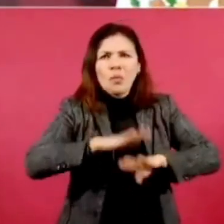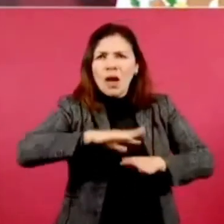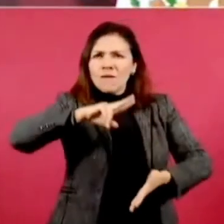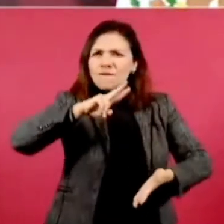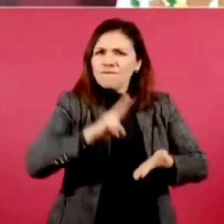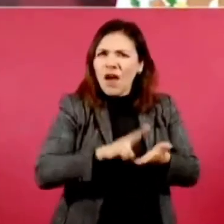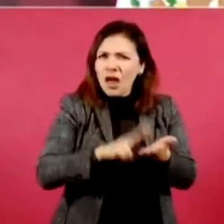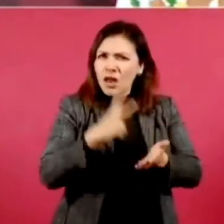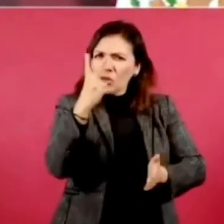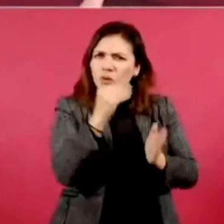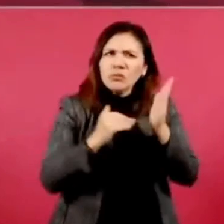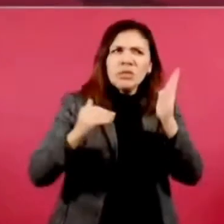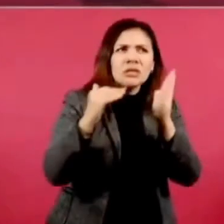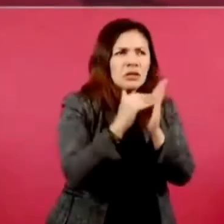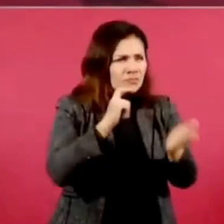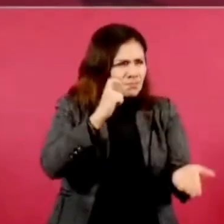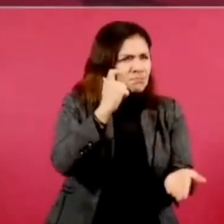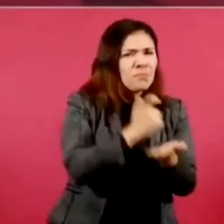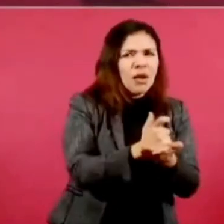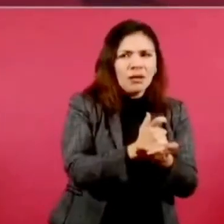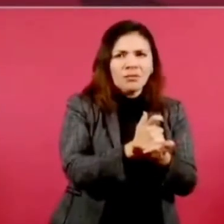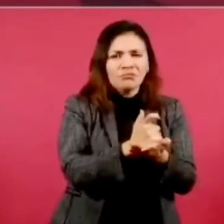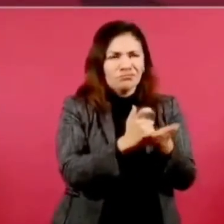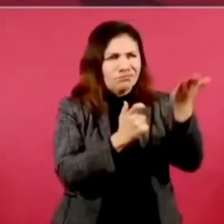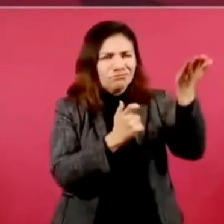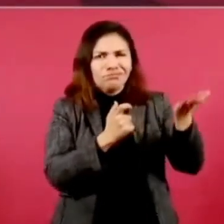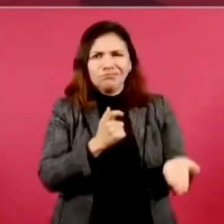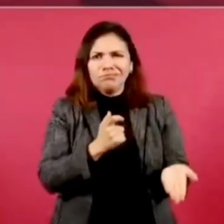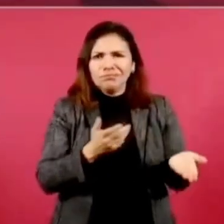de 2 millones de pesos mensuales.